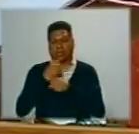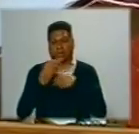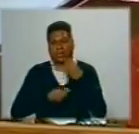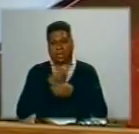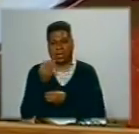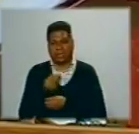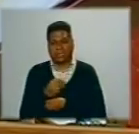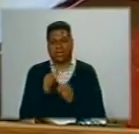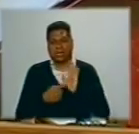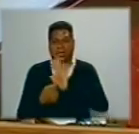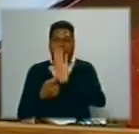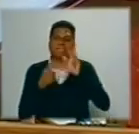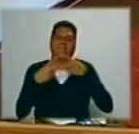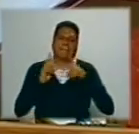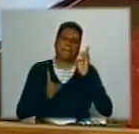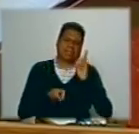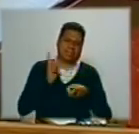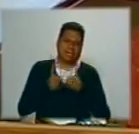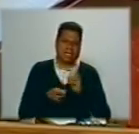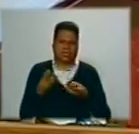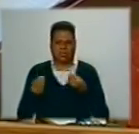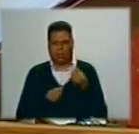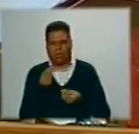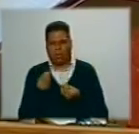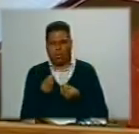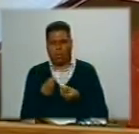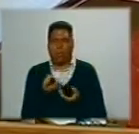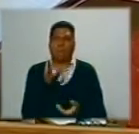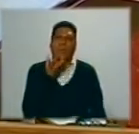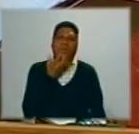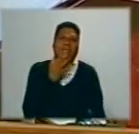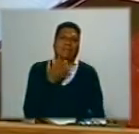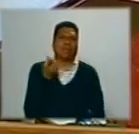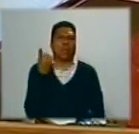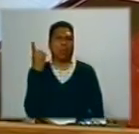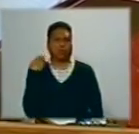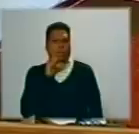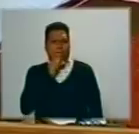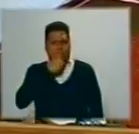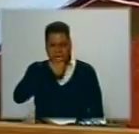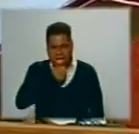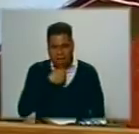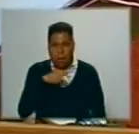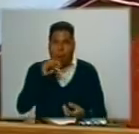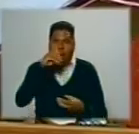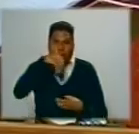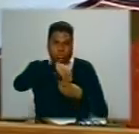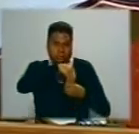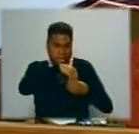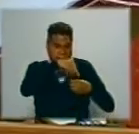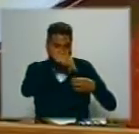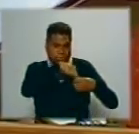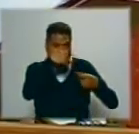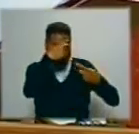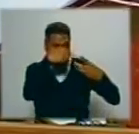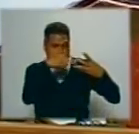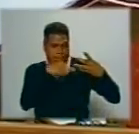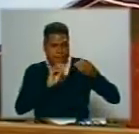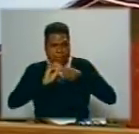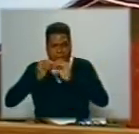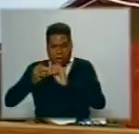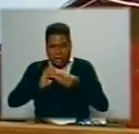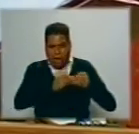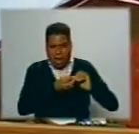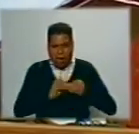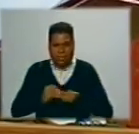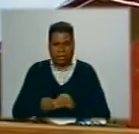en su caso, dependiendo del daño del bien o alguno de sus componentes, a su reemplazo o reparación. Cuando